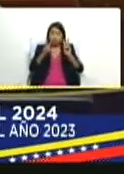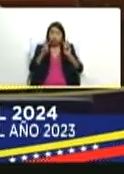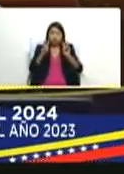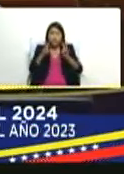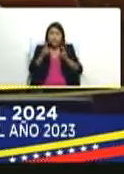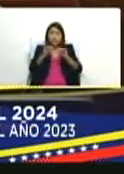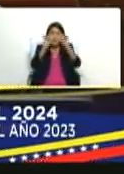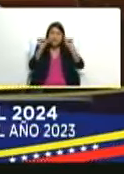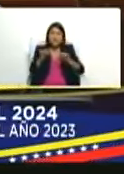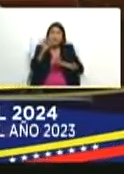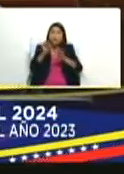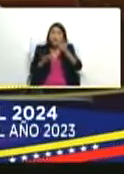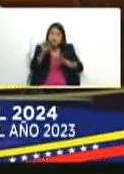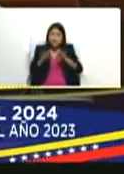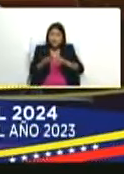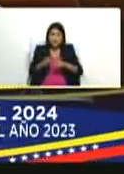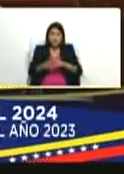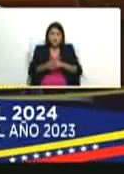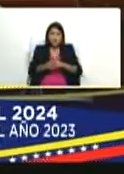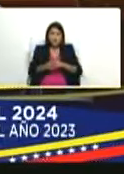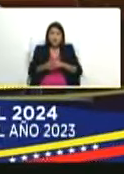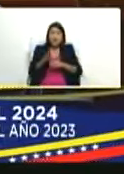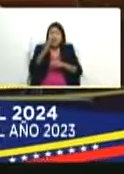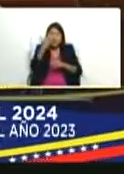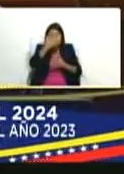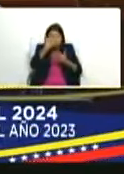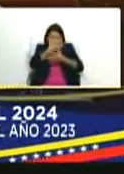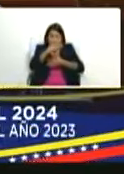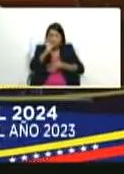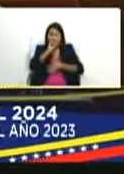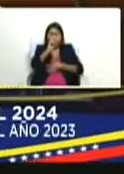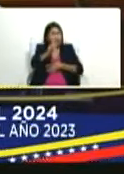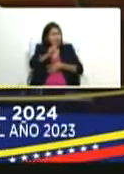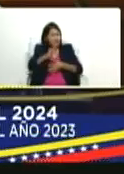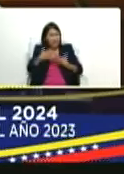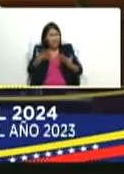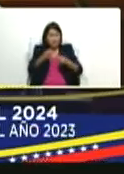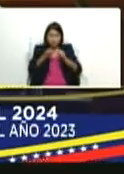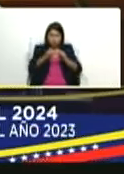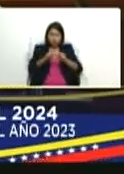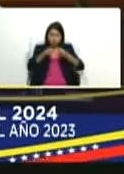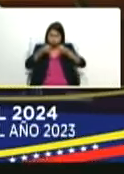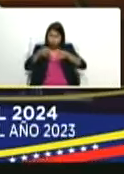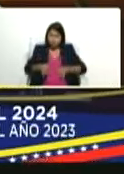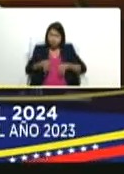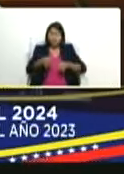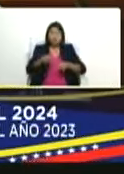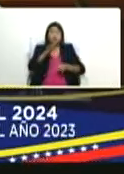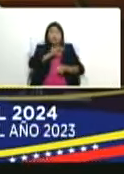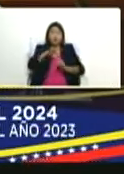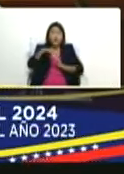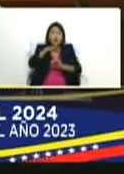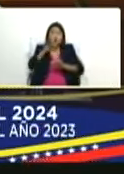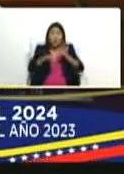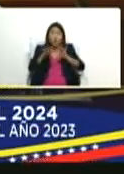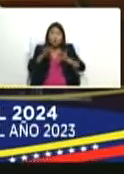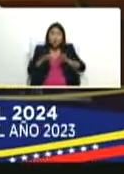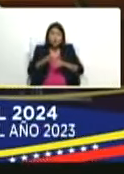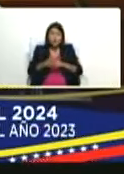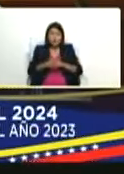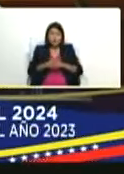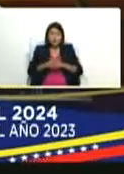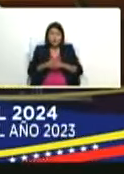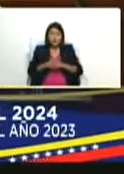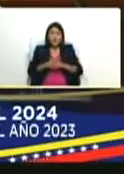sistema de justicia, sin vacilar en el objetivo de alcanzar una sociedad más justa y equitativa, a través de